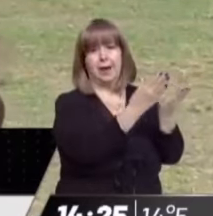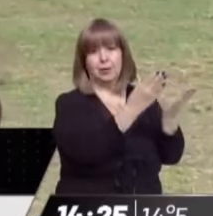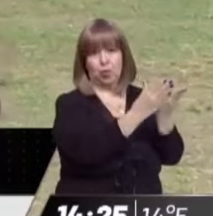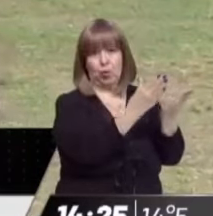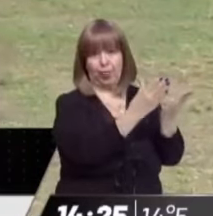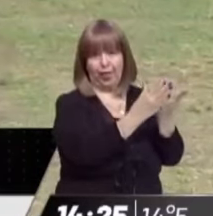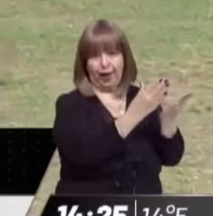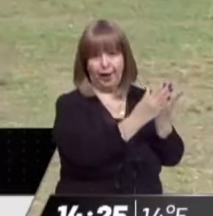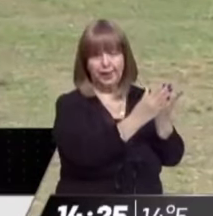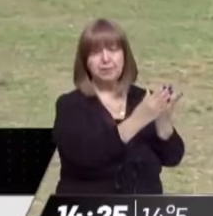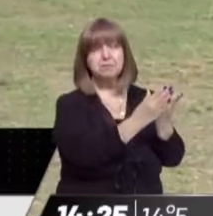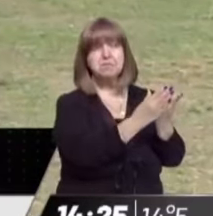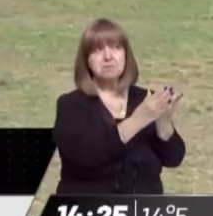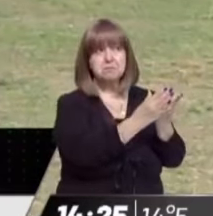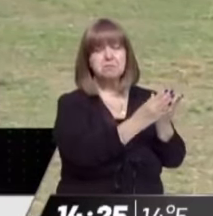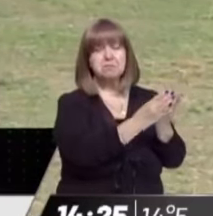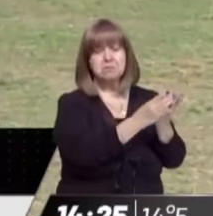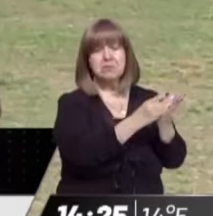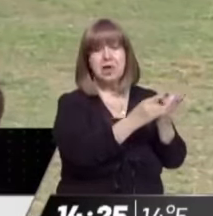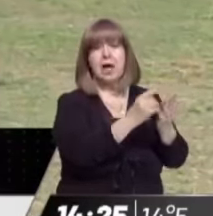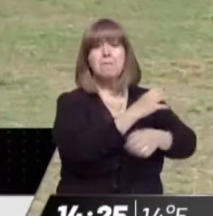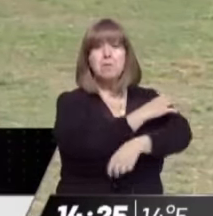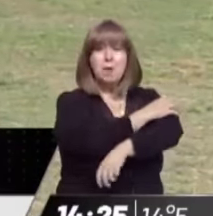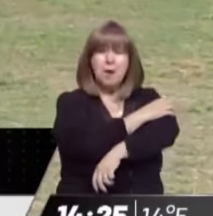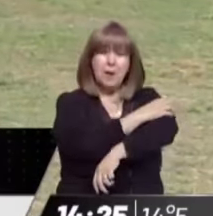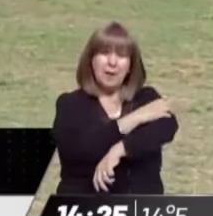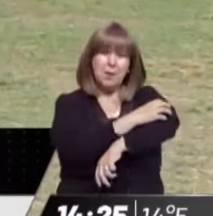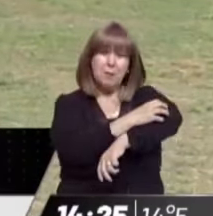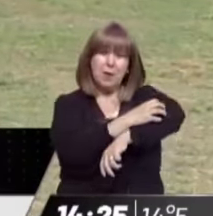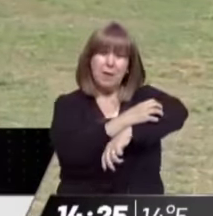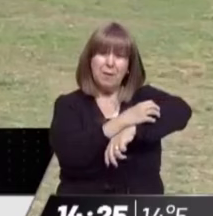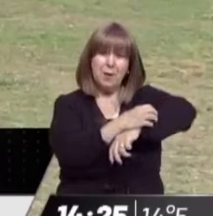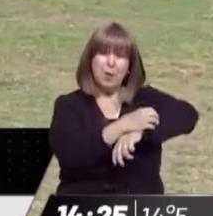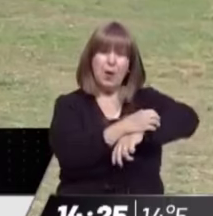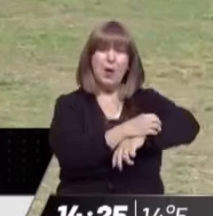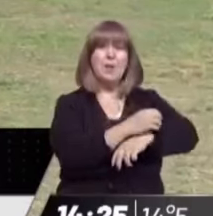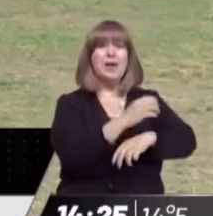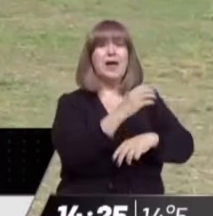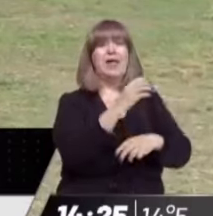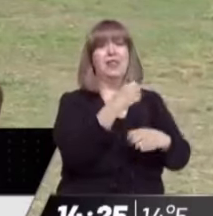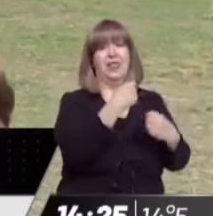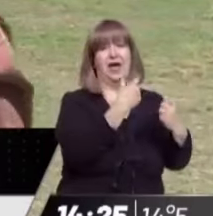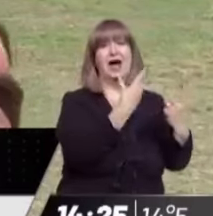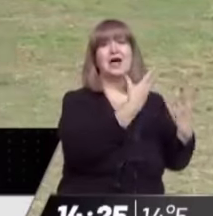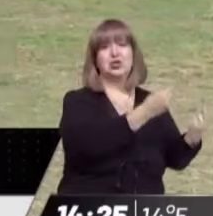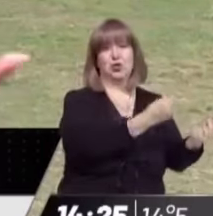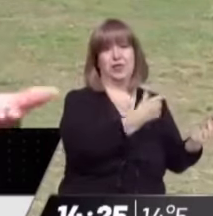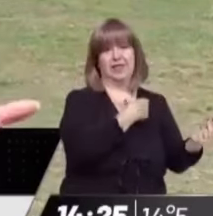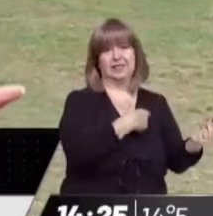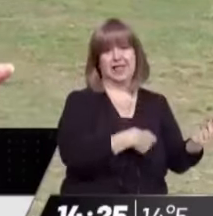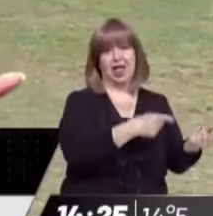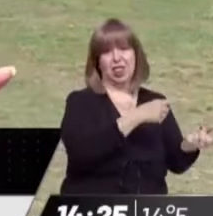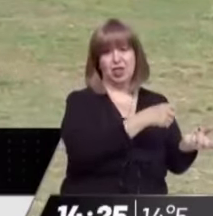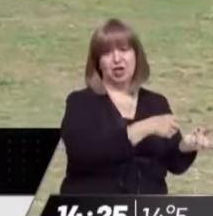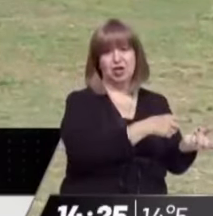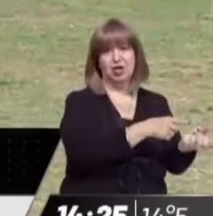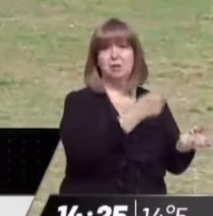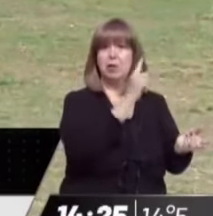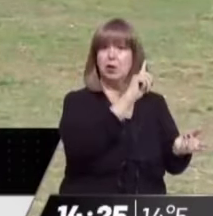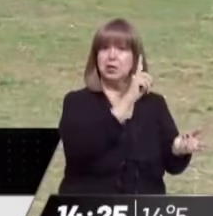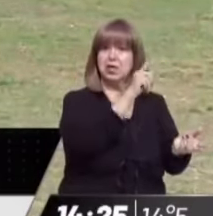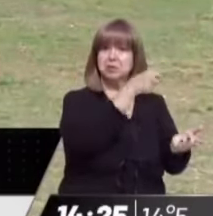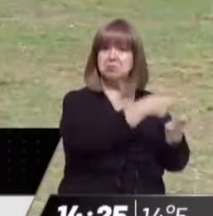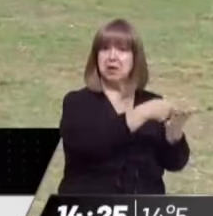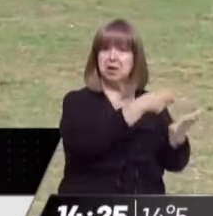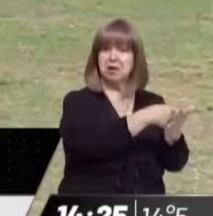Entonces, él valorando esto, pero también diciendo, sí, quizás habría que discutir esta amplia posibilidad que se nos da y